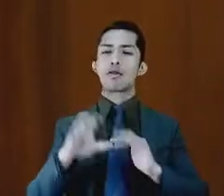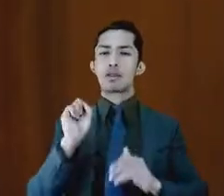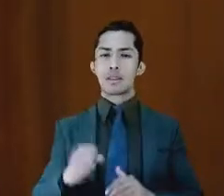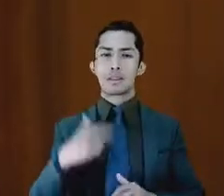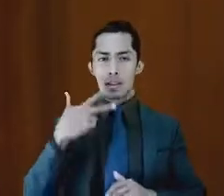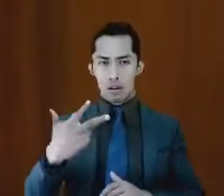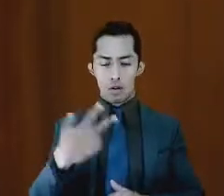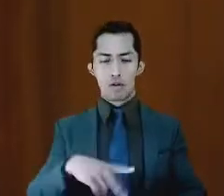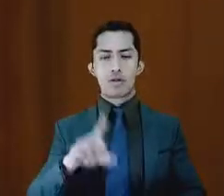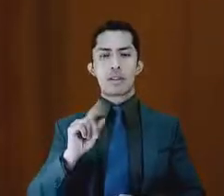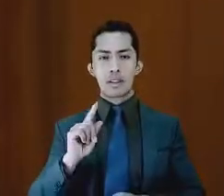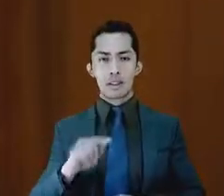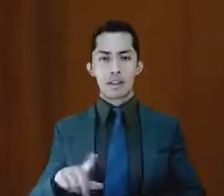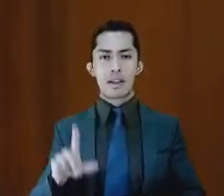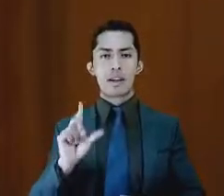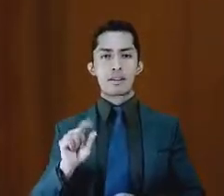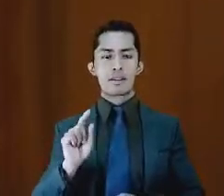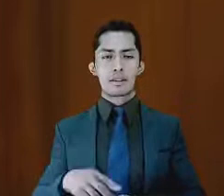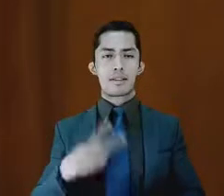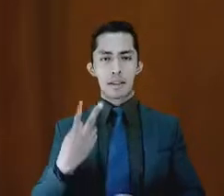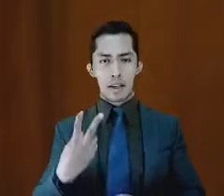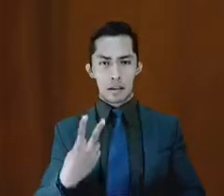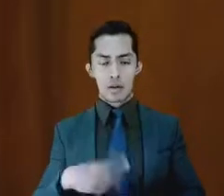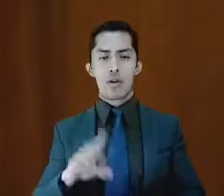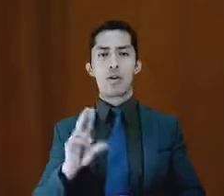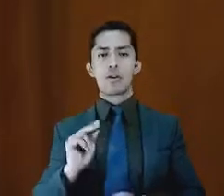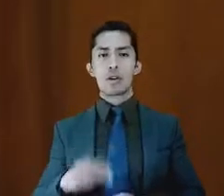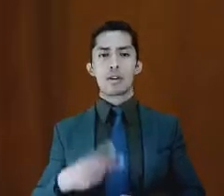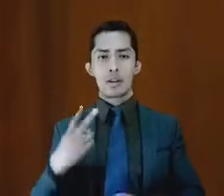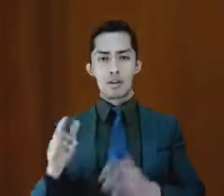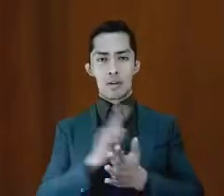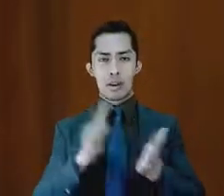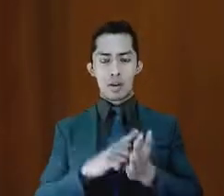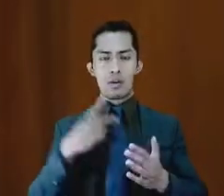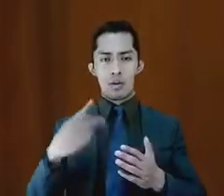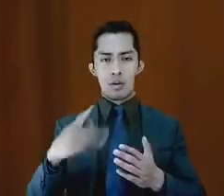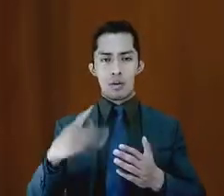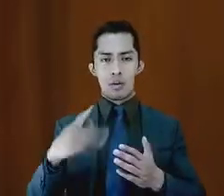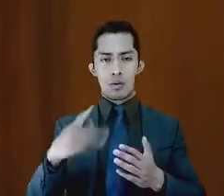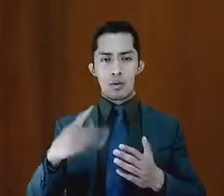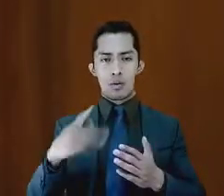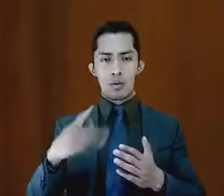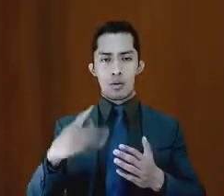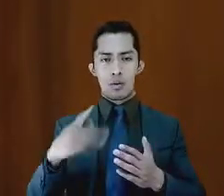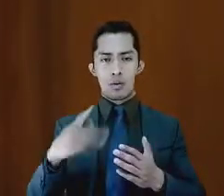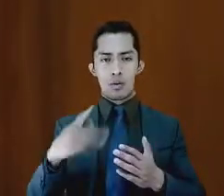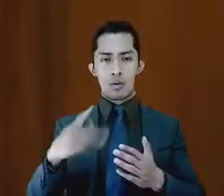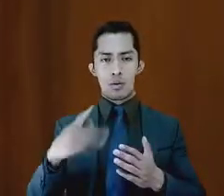68, 70, 72 y 82 de la Ley Orgánica del Poder Legislativo,